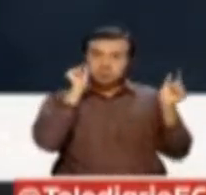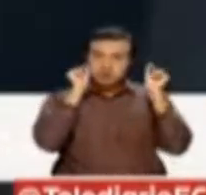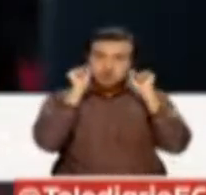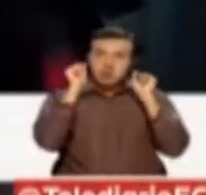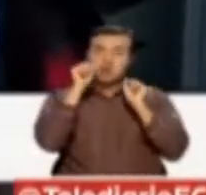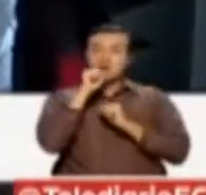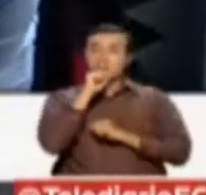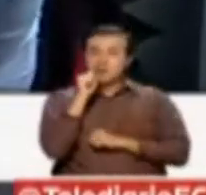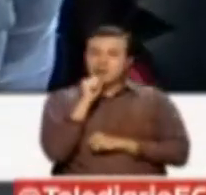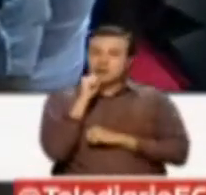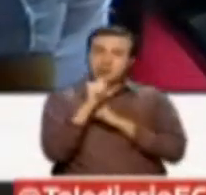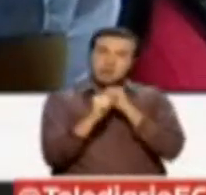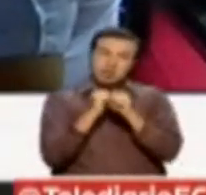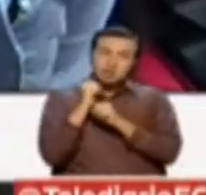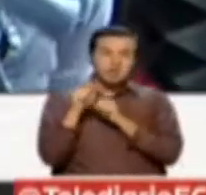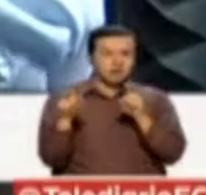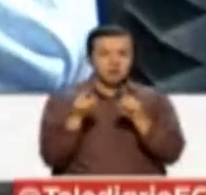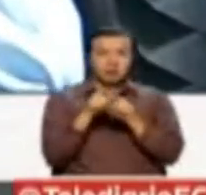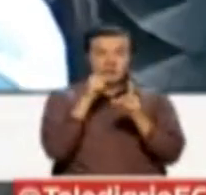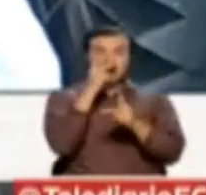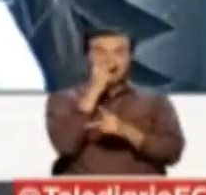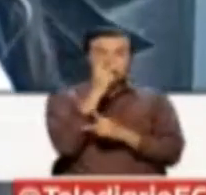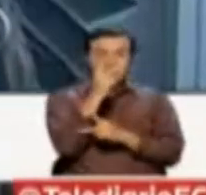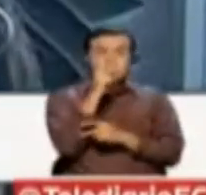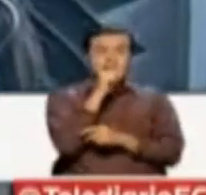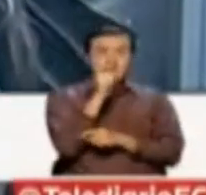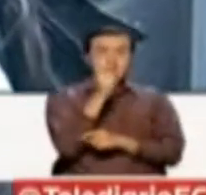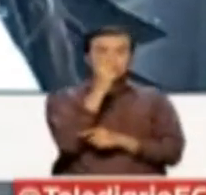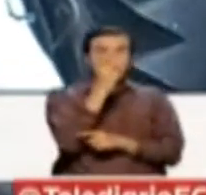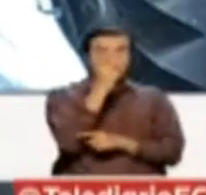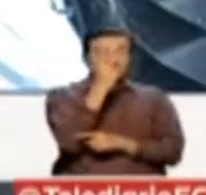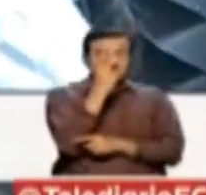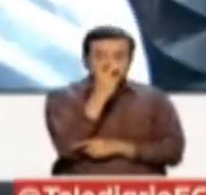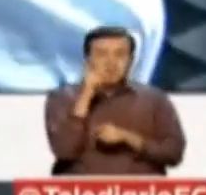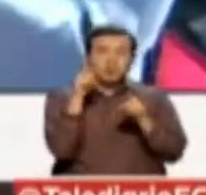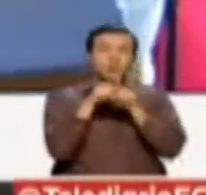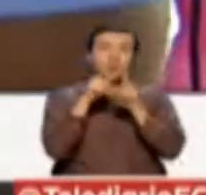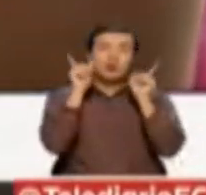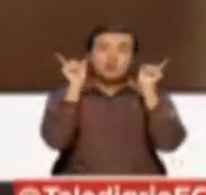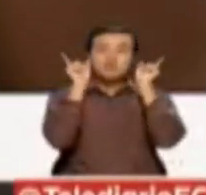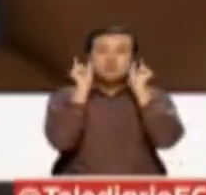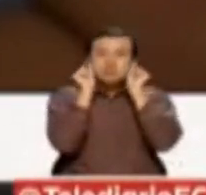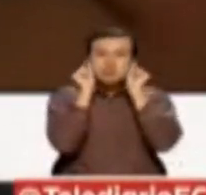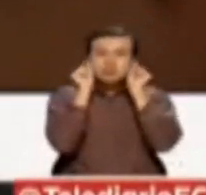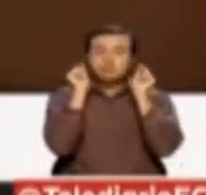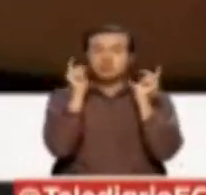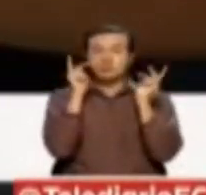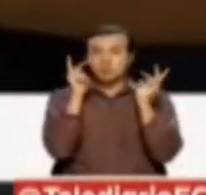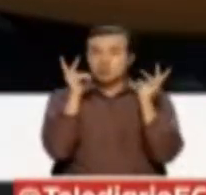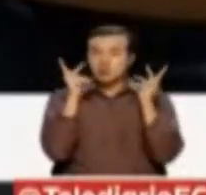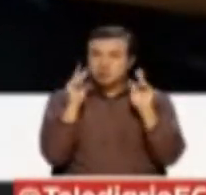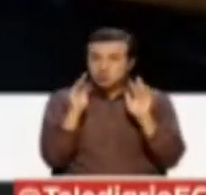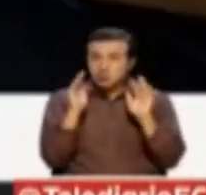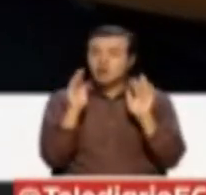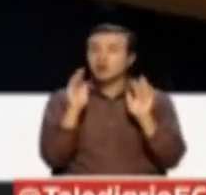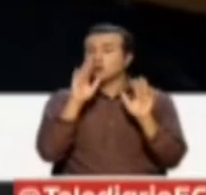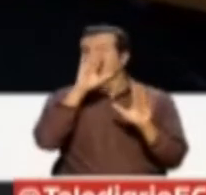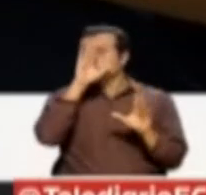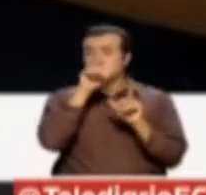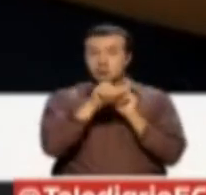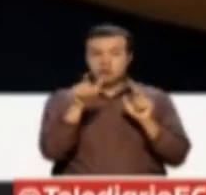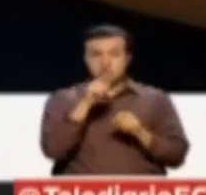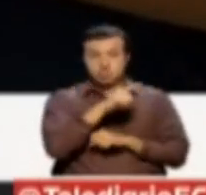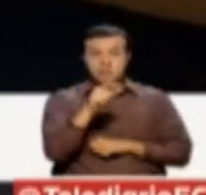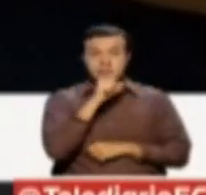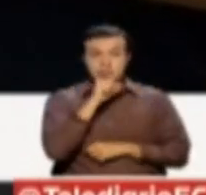edad también así como perdemos la visión perdemos la audición y esto se llama presbiacusia entonces estos pacientes